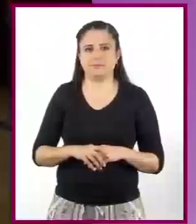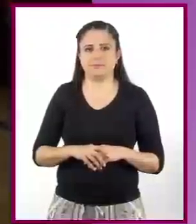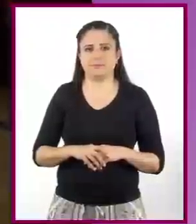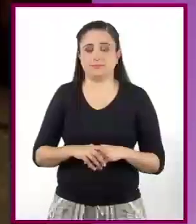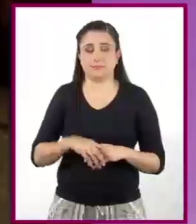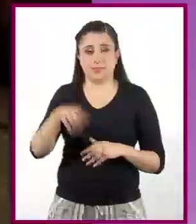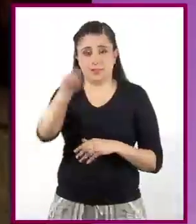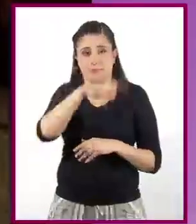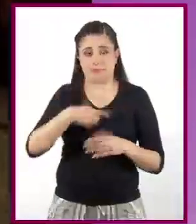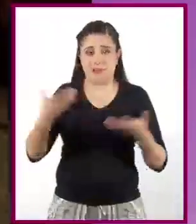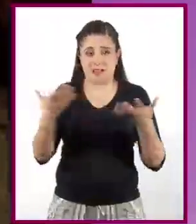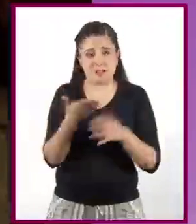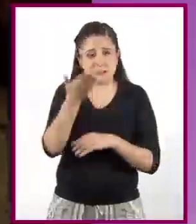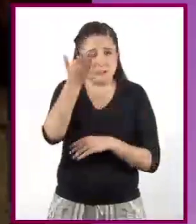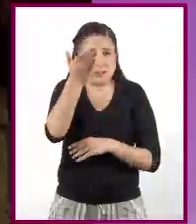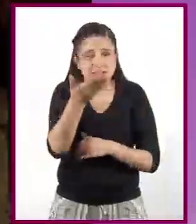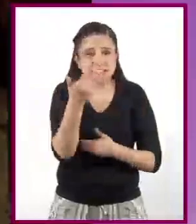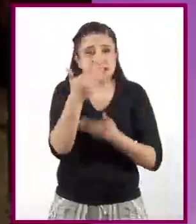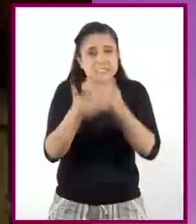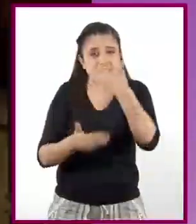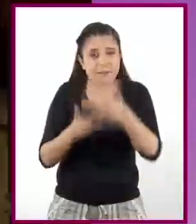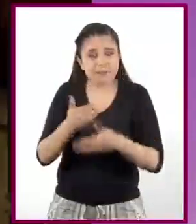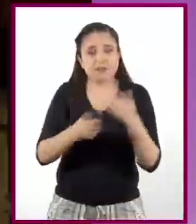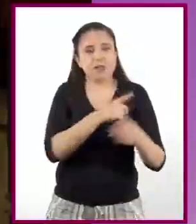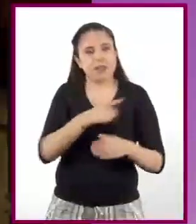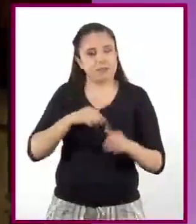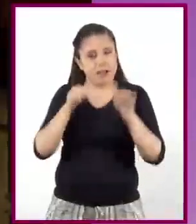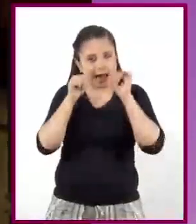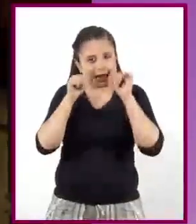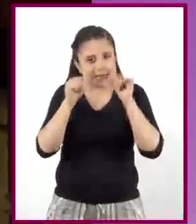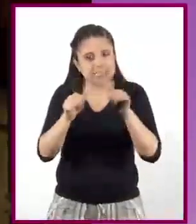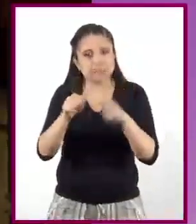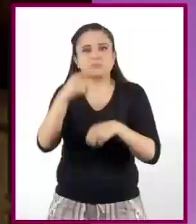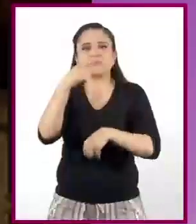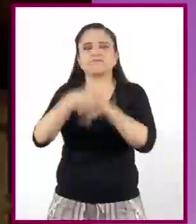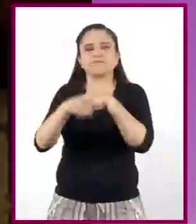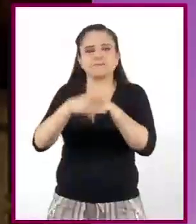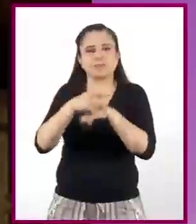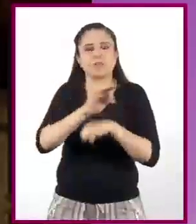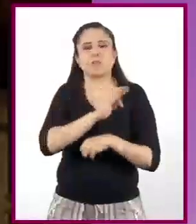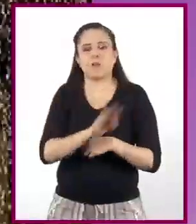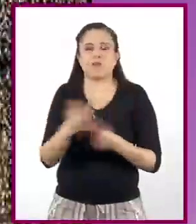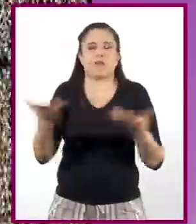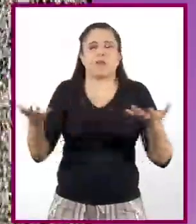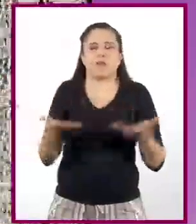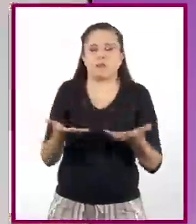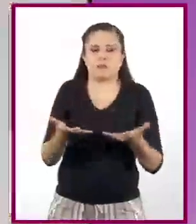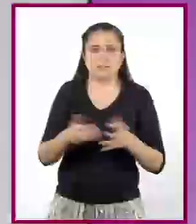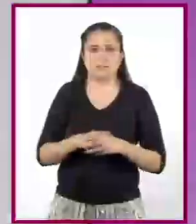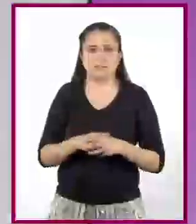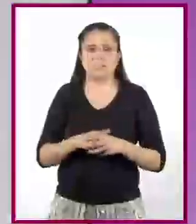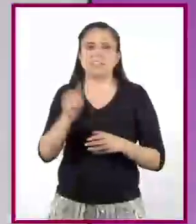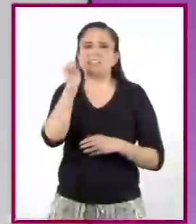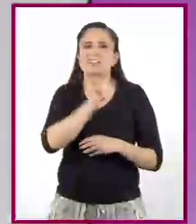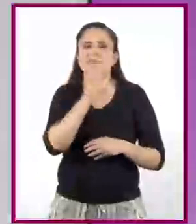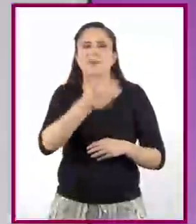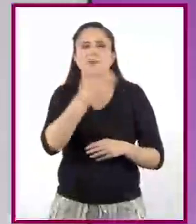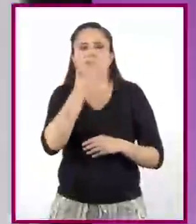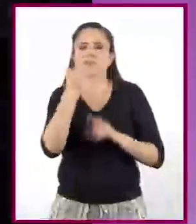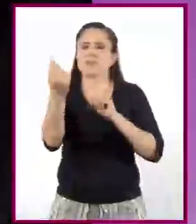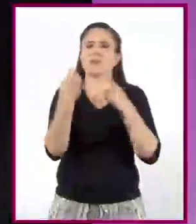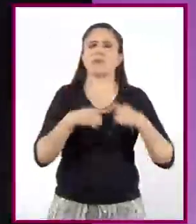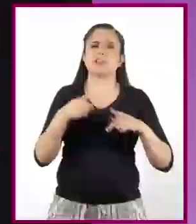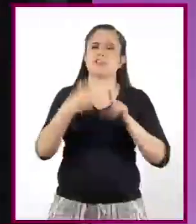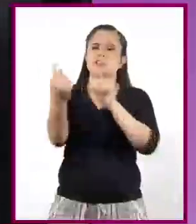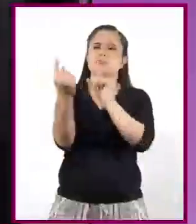Al realizar o solicitar algún servicio, debemos poner atención a los riesgos a los que podemos estar expuestos. Es frecuente que se acerquen